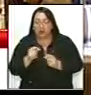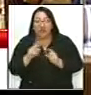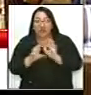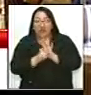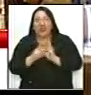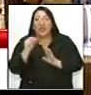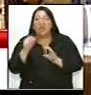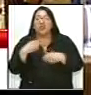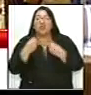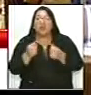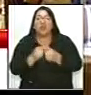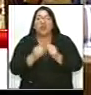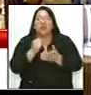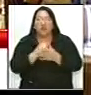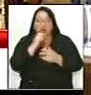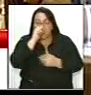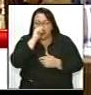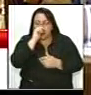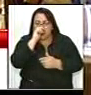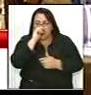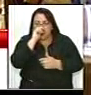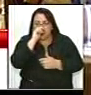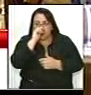derecho. Y,